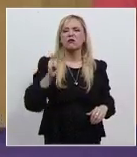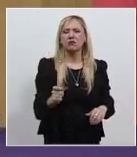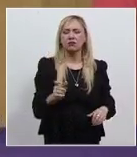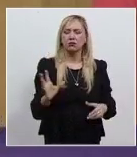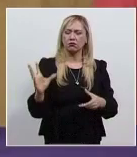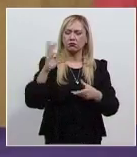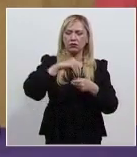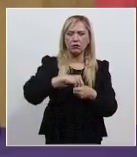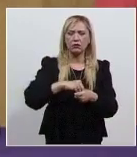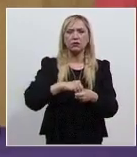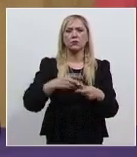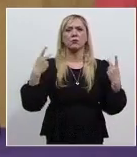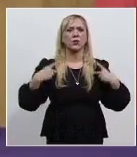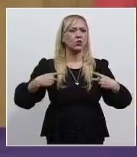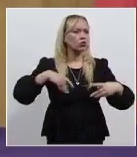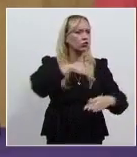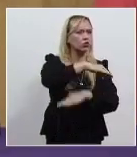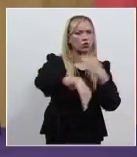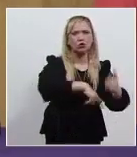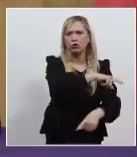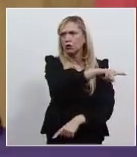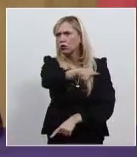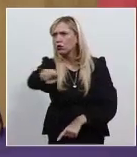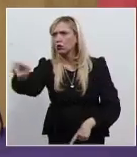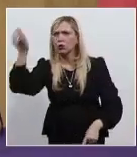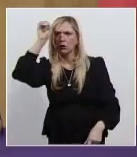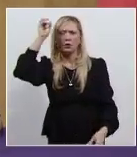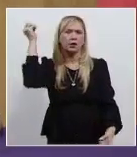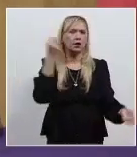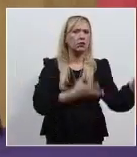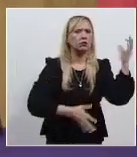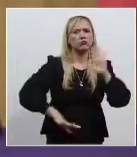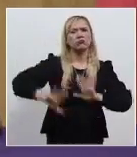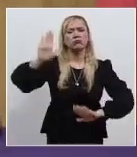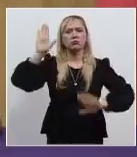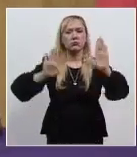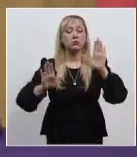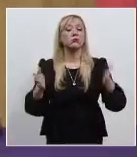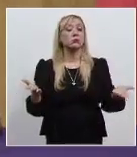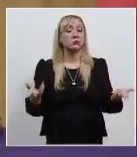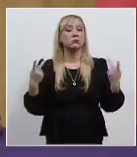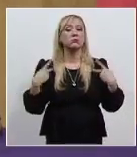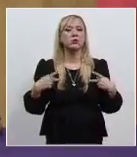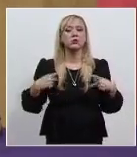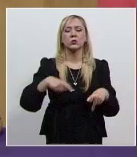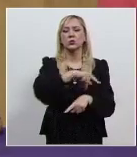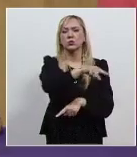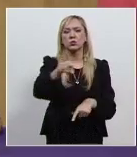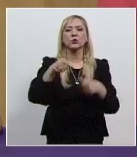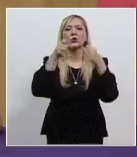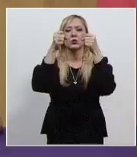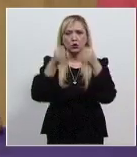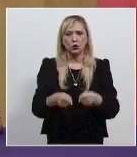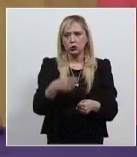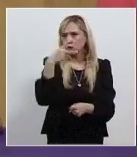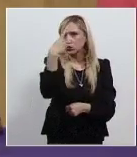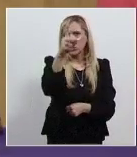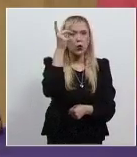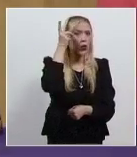la inclusión de las voces de todas las personas, razones como la garantía de que la ciudadanía sea la única dueña de la